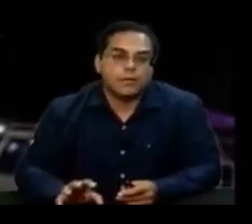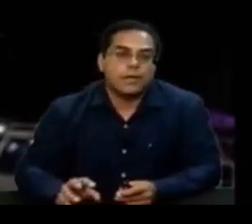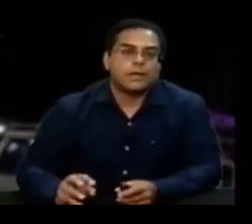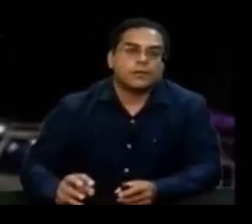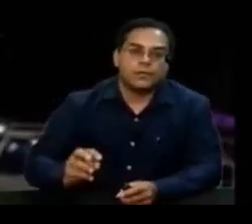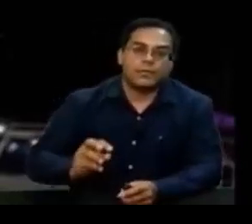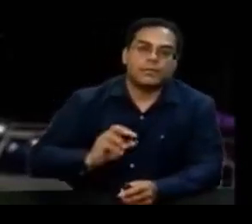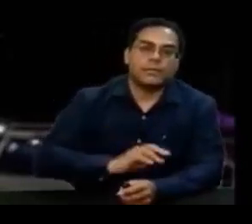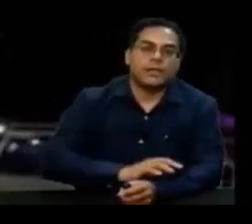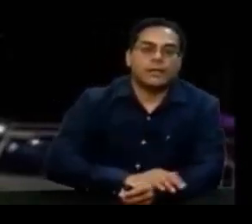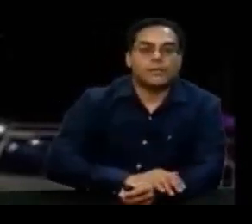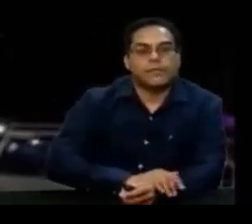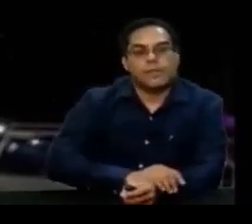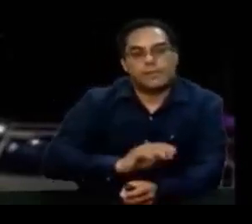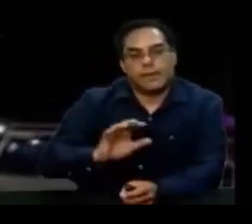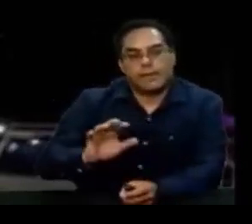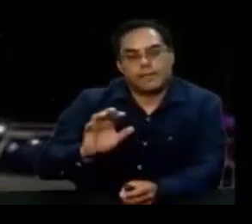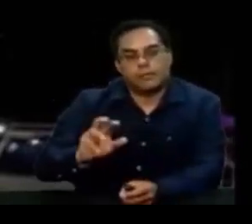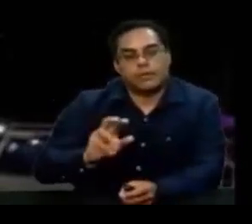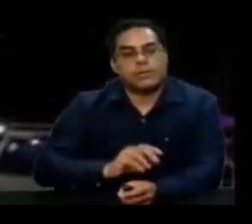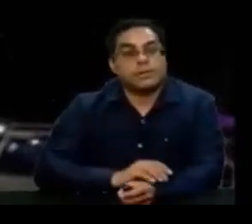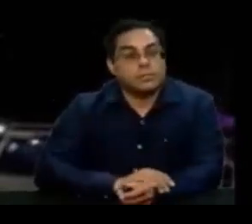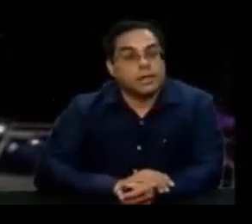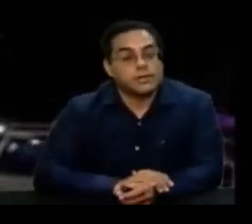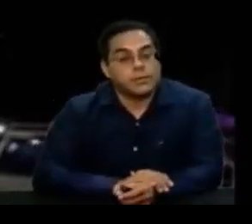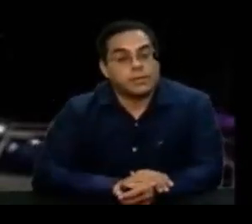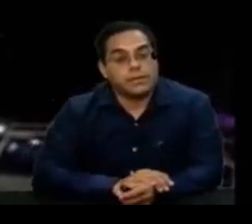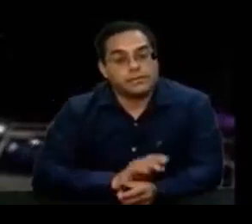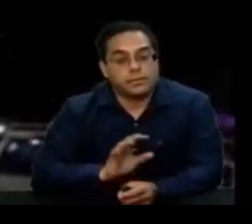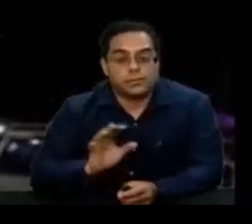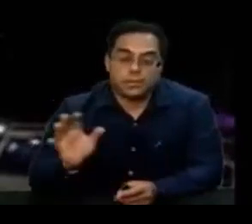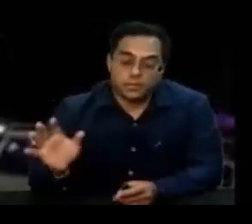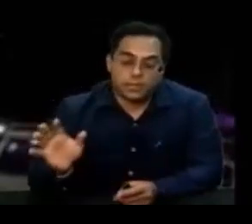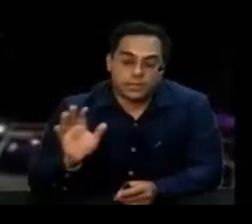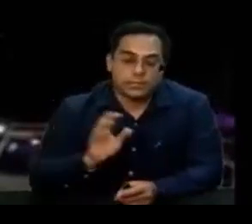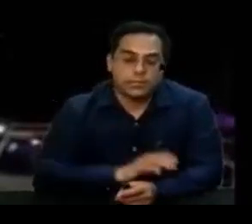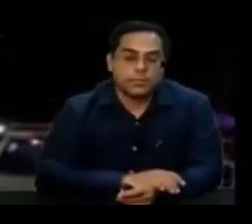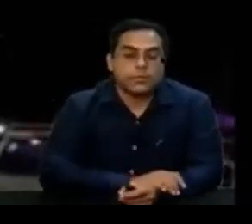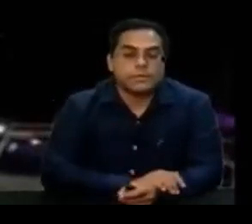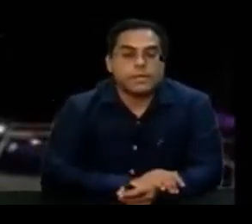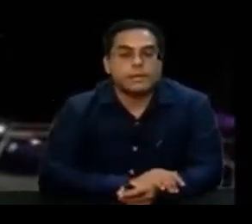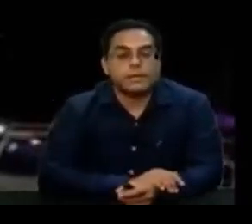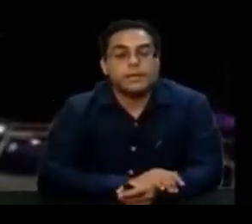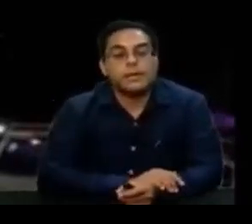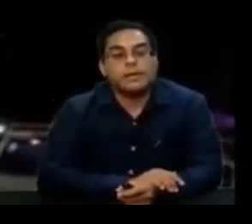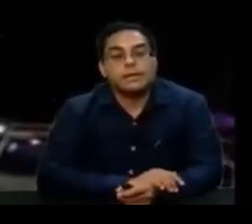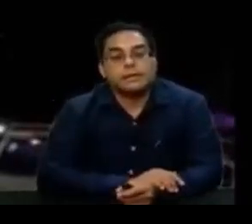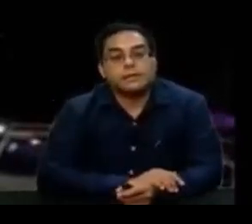embargo, no siempre está indicado para fracturas mandibulares. Recuerden que las fracturas mandibulares, que vamos a ver un poco más